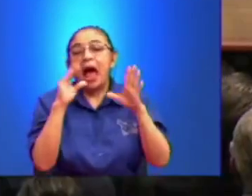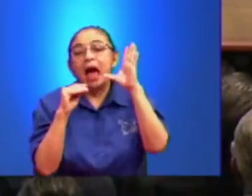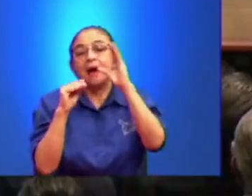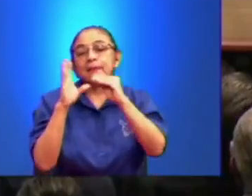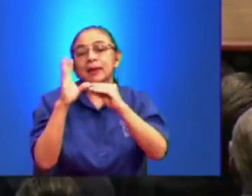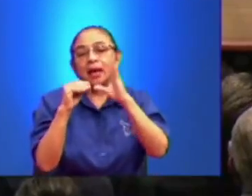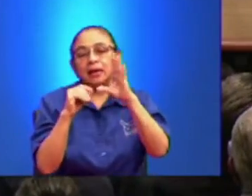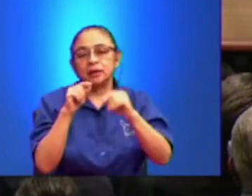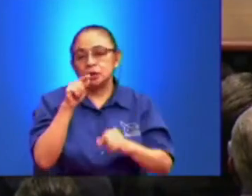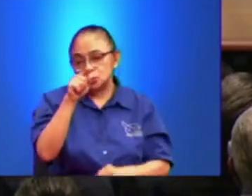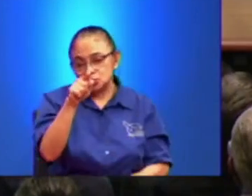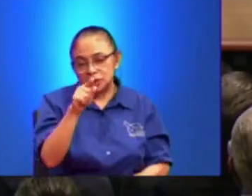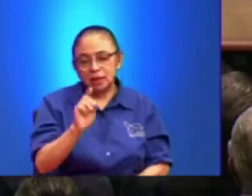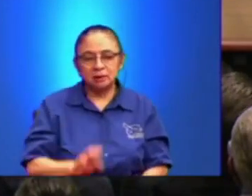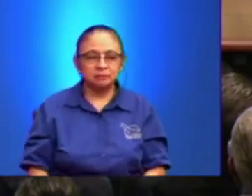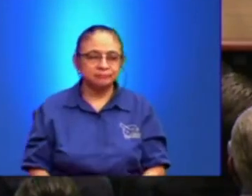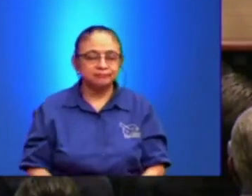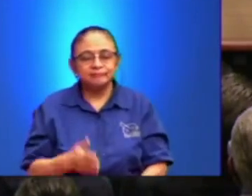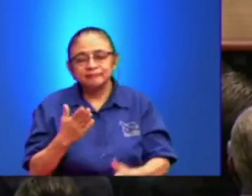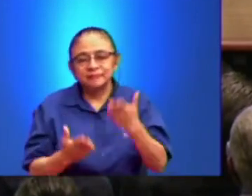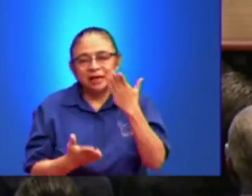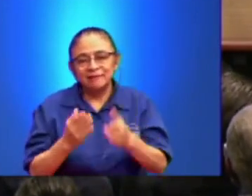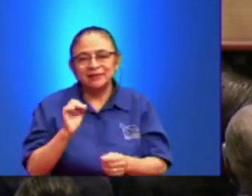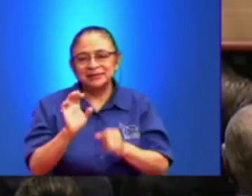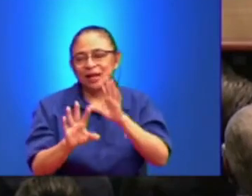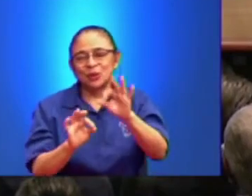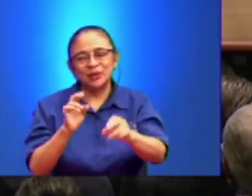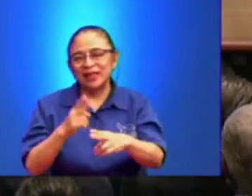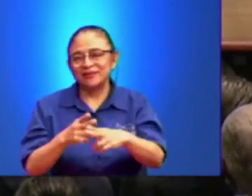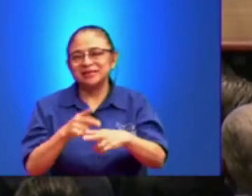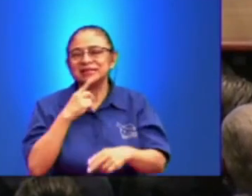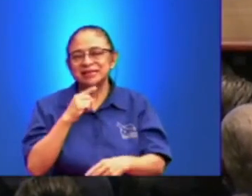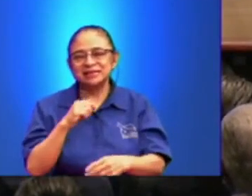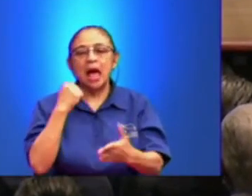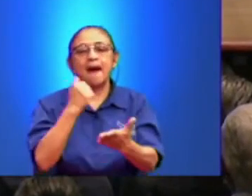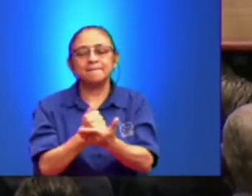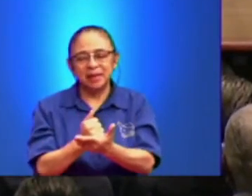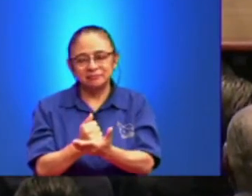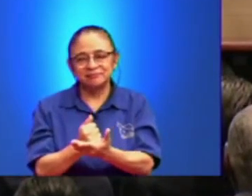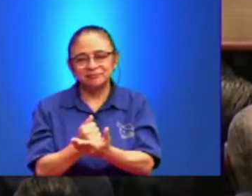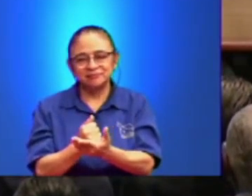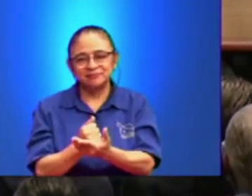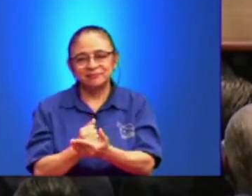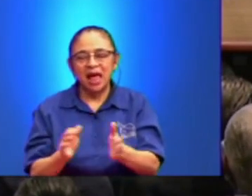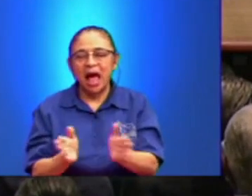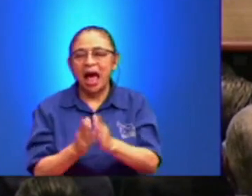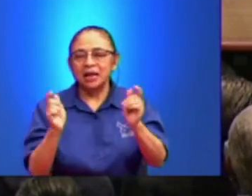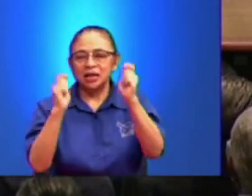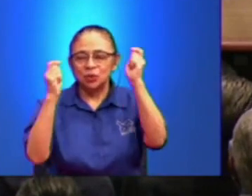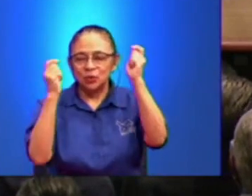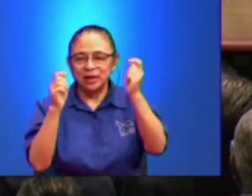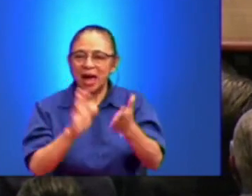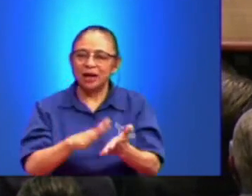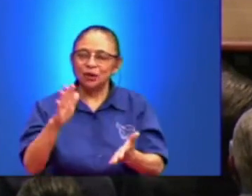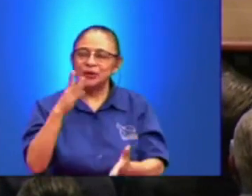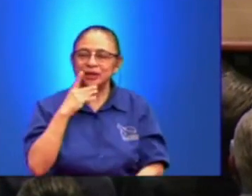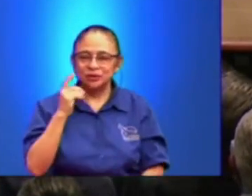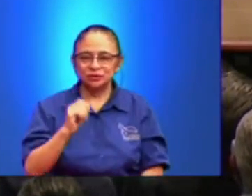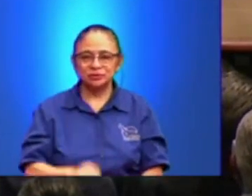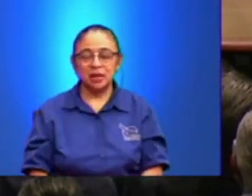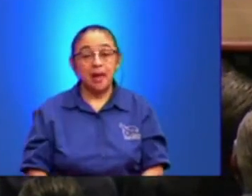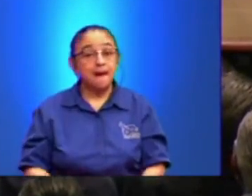que de vez en cuando y se gloria a dios aleluya amén pero de ahí y que con nuestras acciones